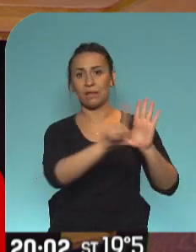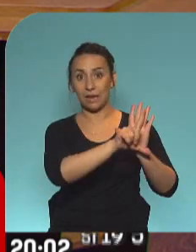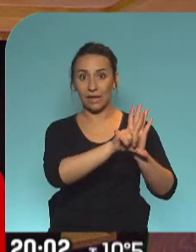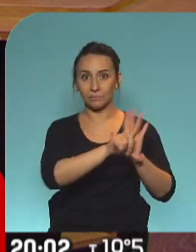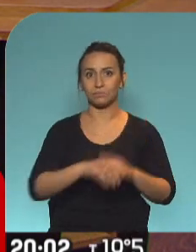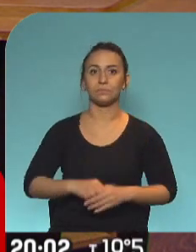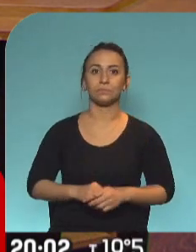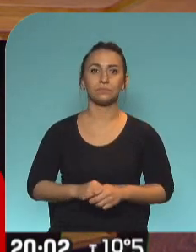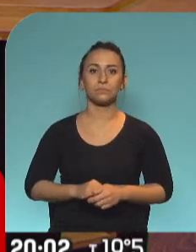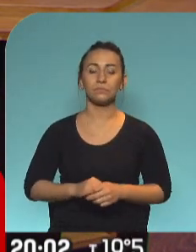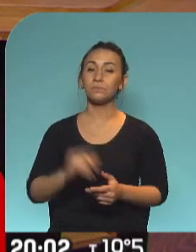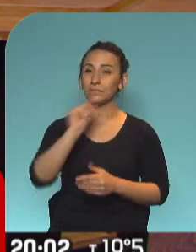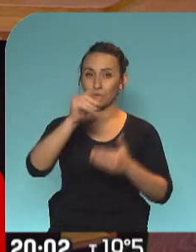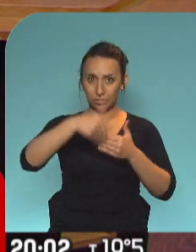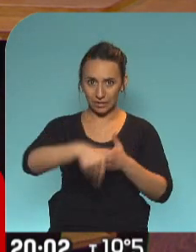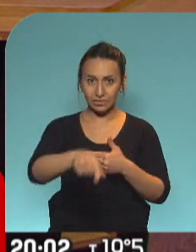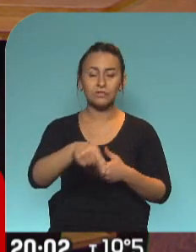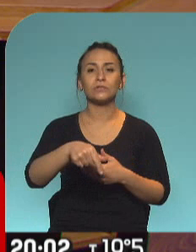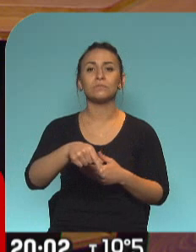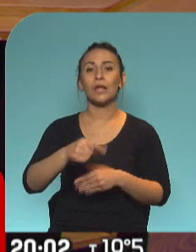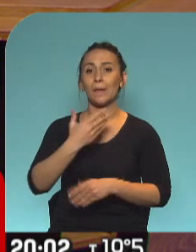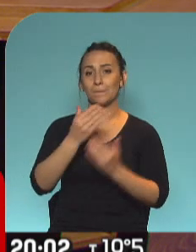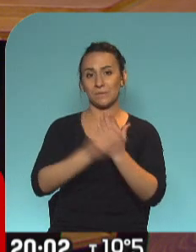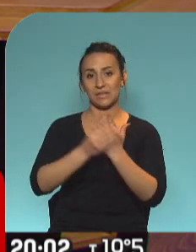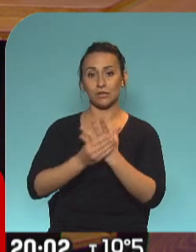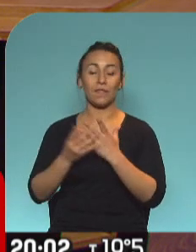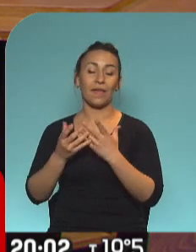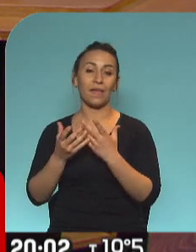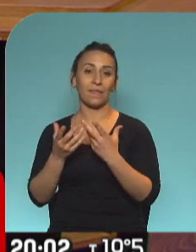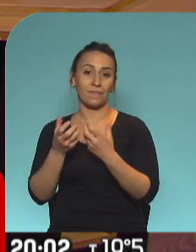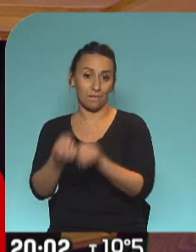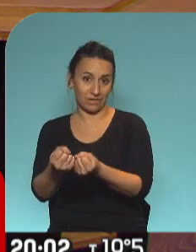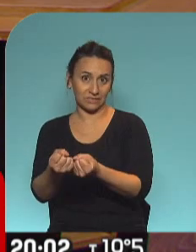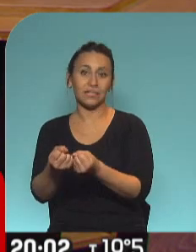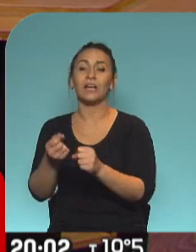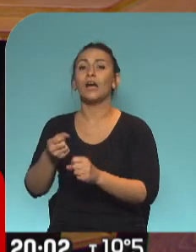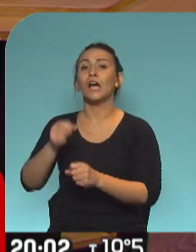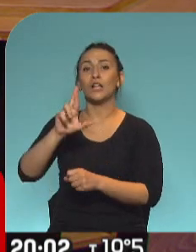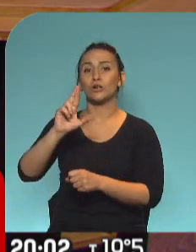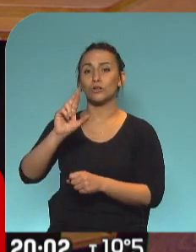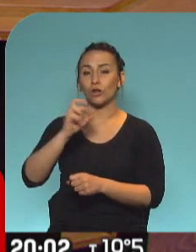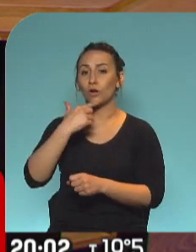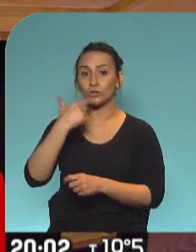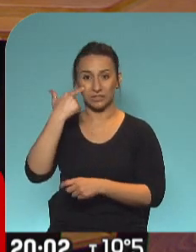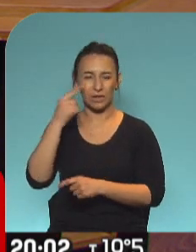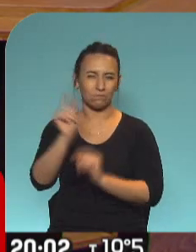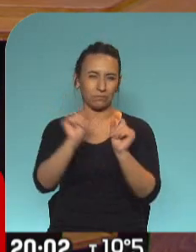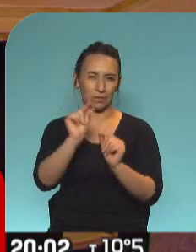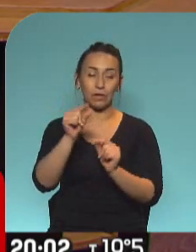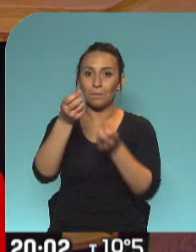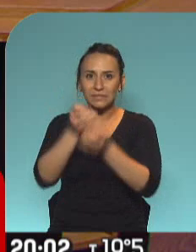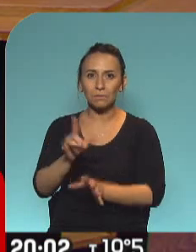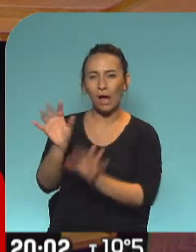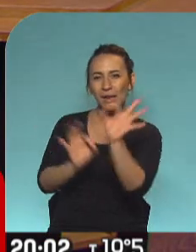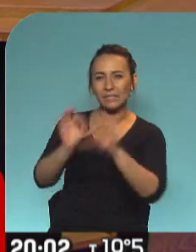En minutos aquí en Televisión Pública, en exclusiva, el ministro de Defensa, Agustín Rossi. En segundos empezamos a analizarlo. Ahora mismo vamos